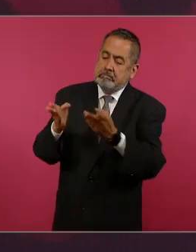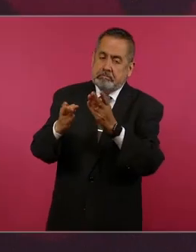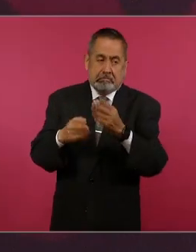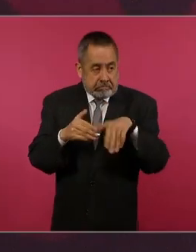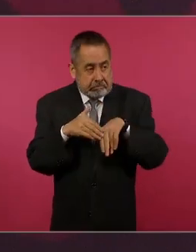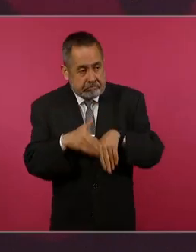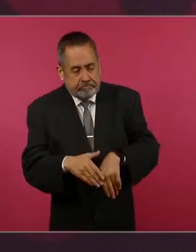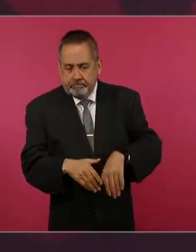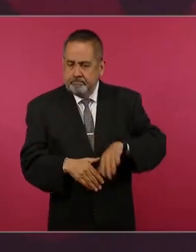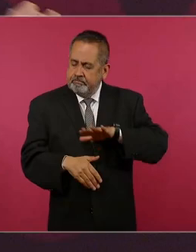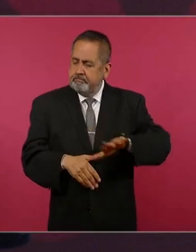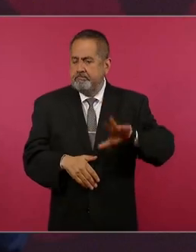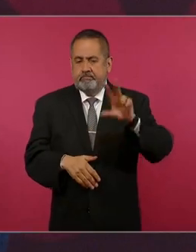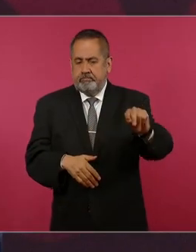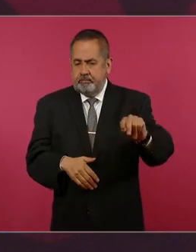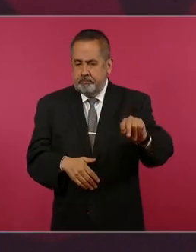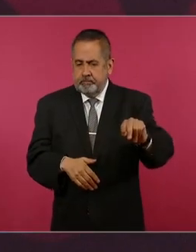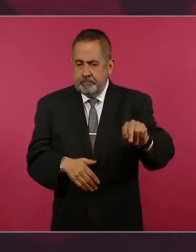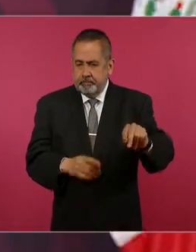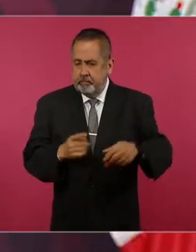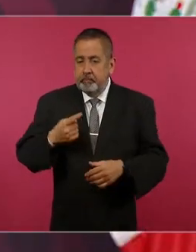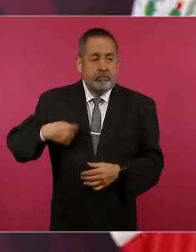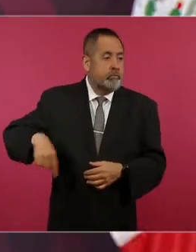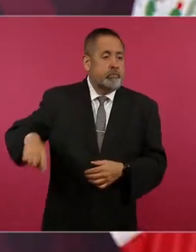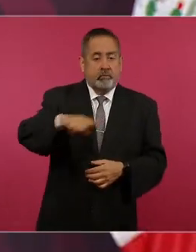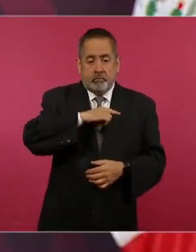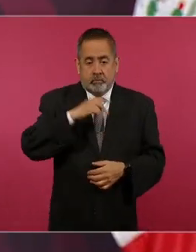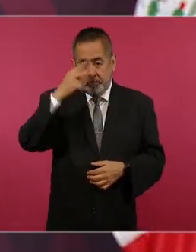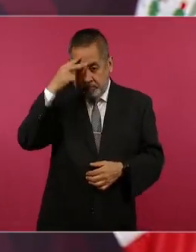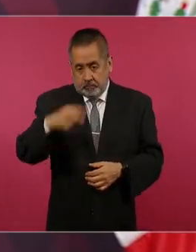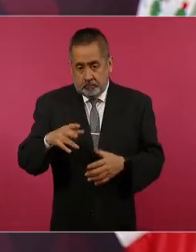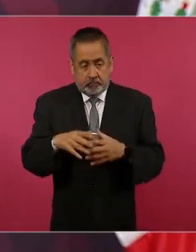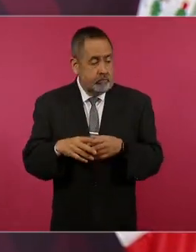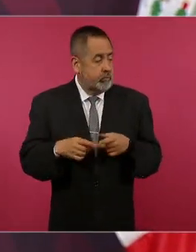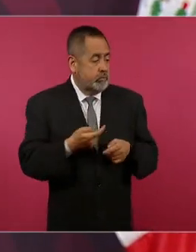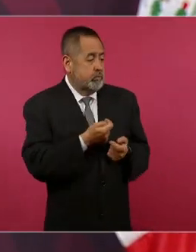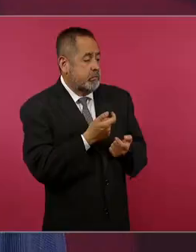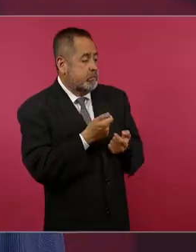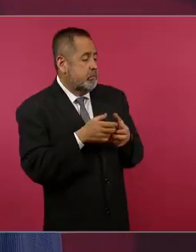México no puede ser país de unos cuantos,